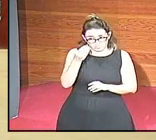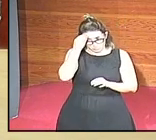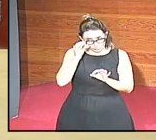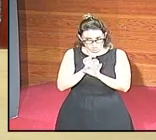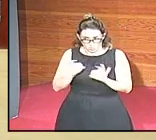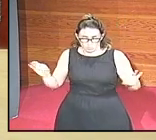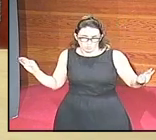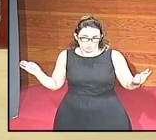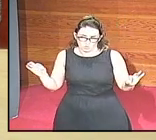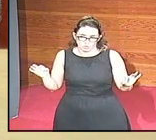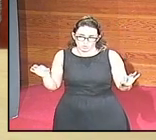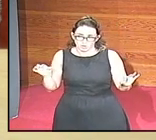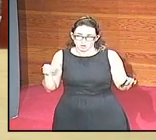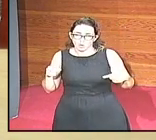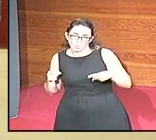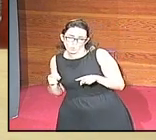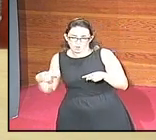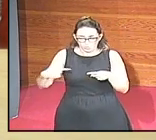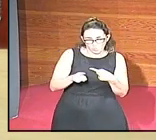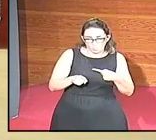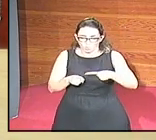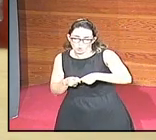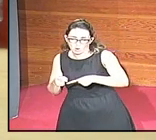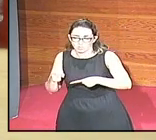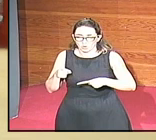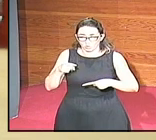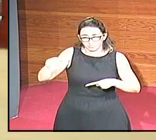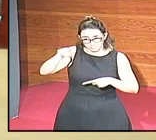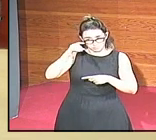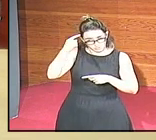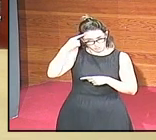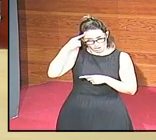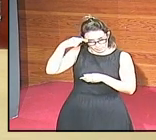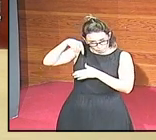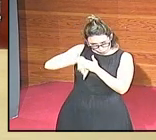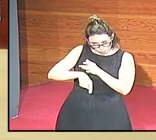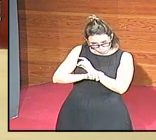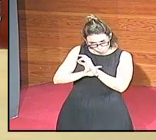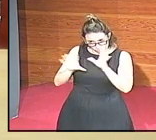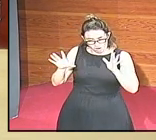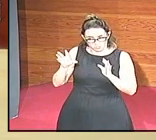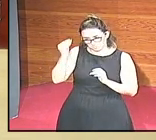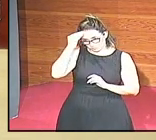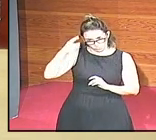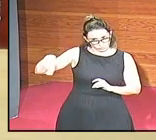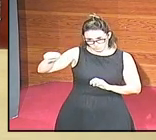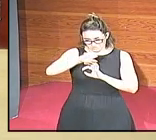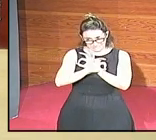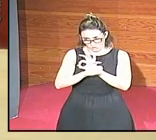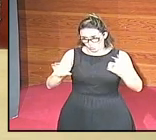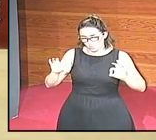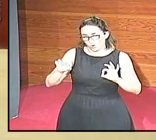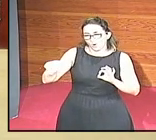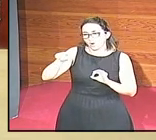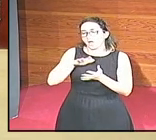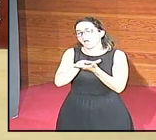provocación está sucediendo aquí o qué provocación está sucediendo allá. No creo, creo que esto es jugar a cosas que nos quedan grandes y, sin embargo, creo